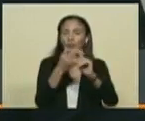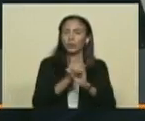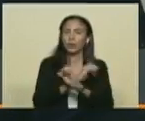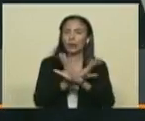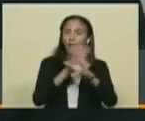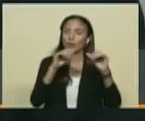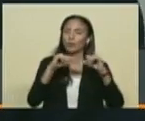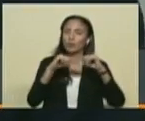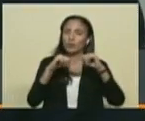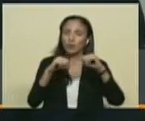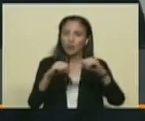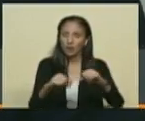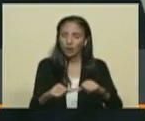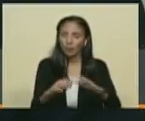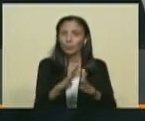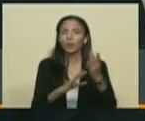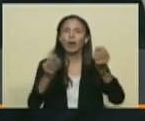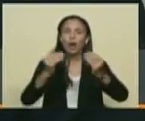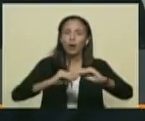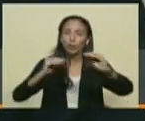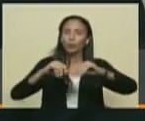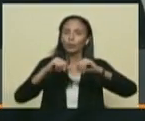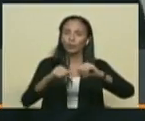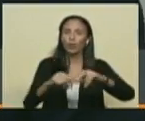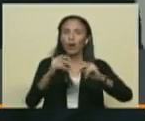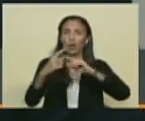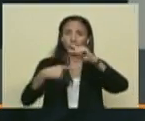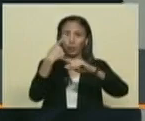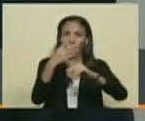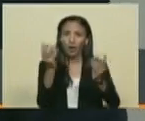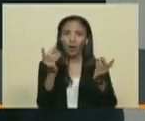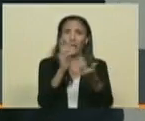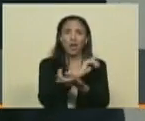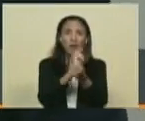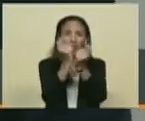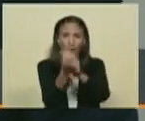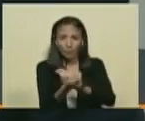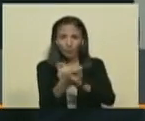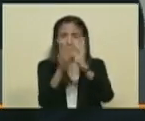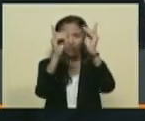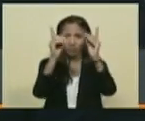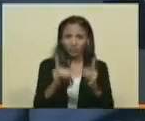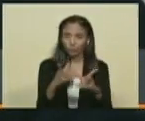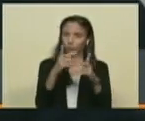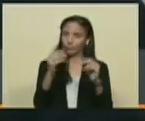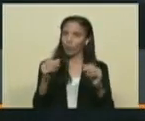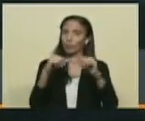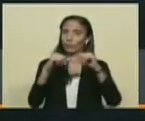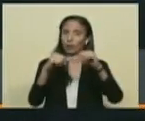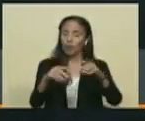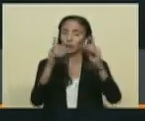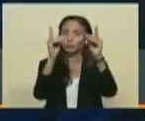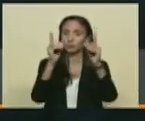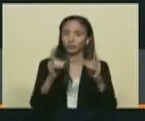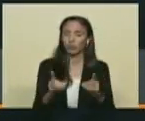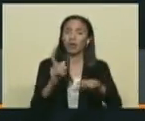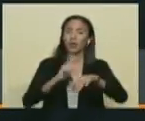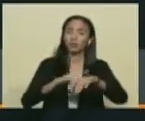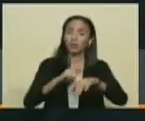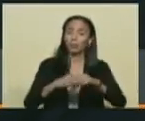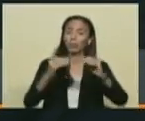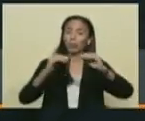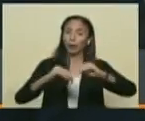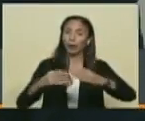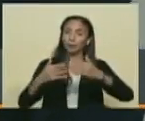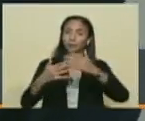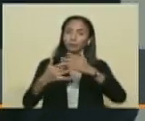duraderos, sustentables. Y por eso entonces es necesario un poco más de tiempo. Y para